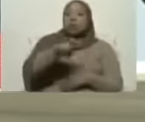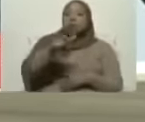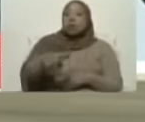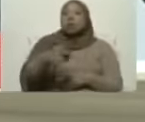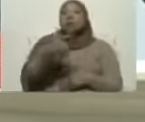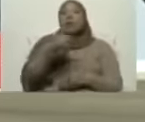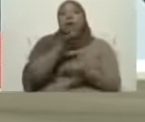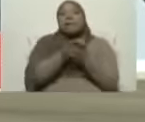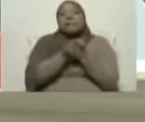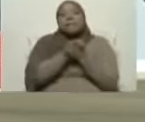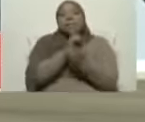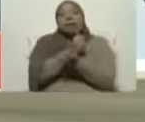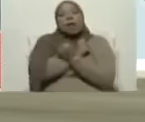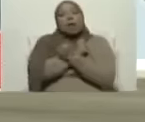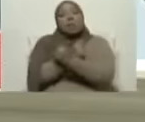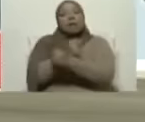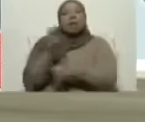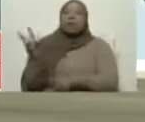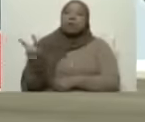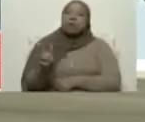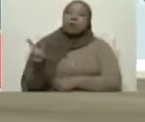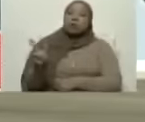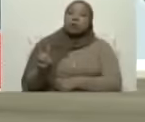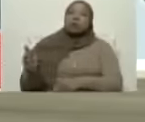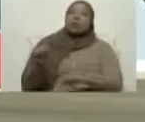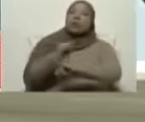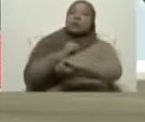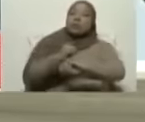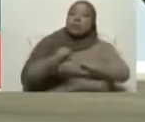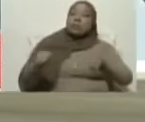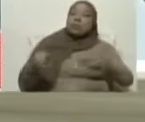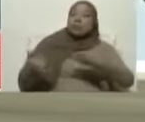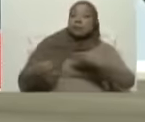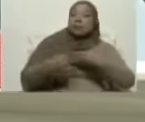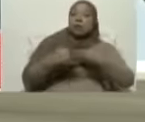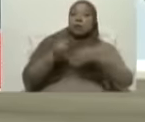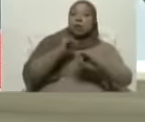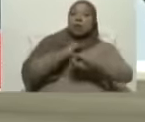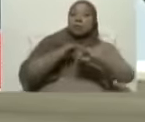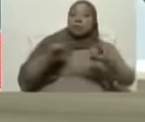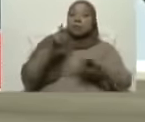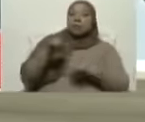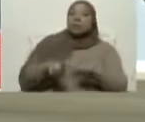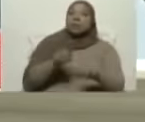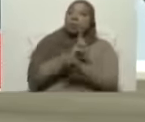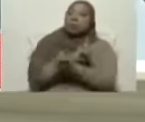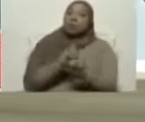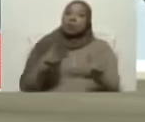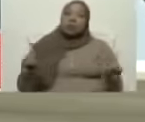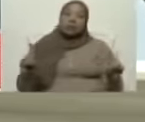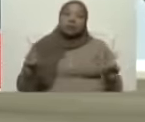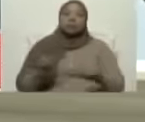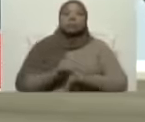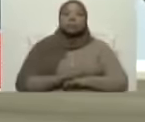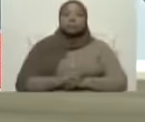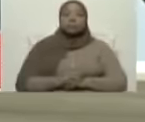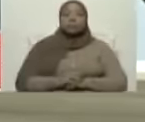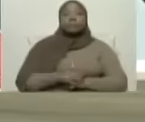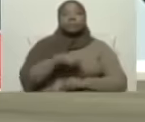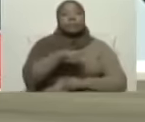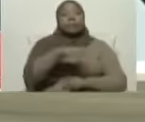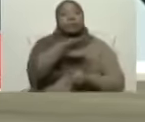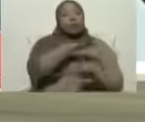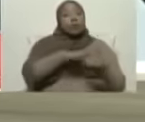patria, la soberanía e independencia de nuestra nación. Como consecuencia de ello,